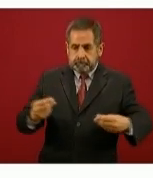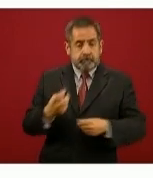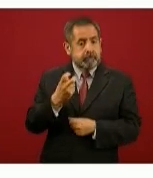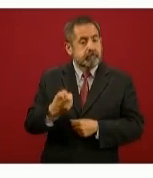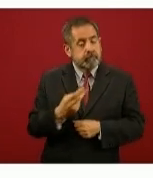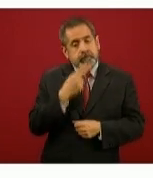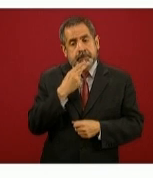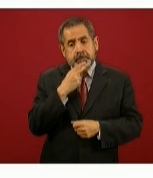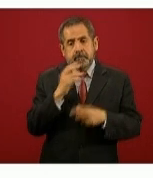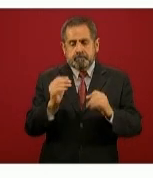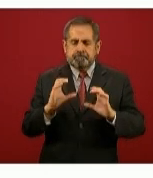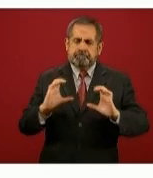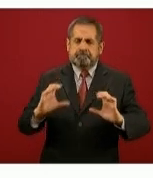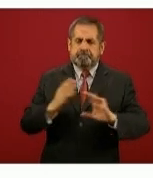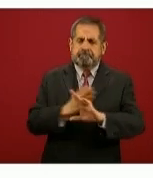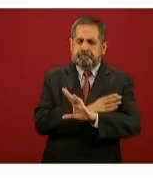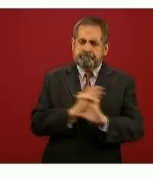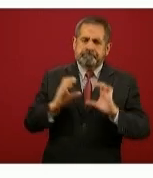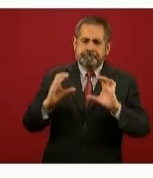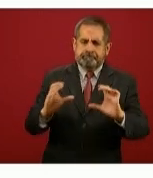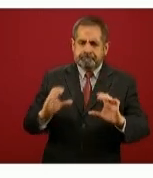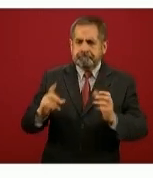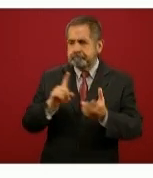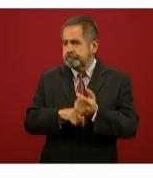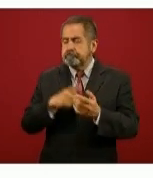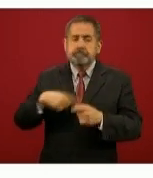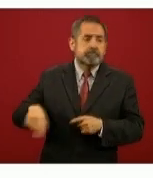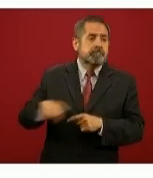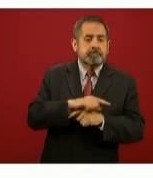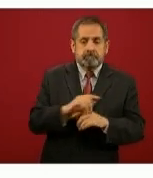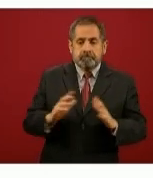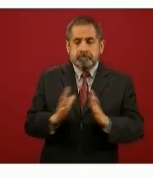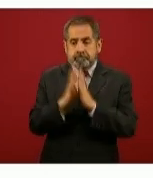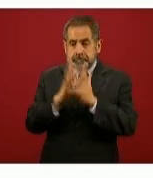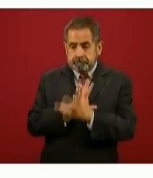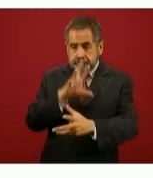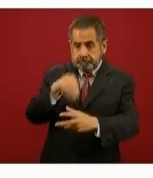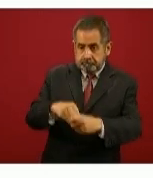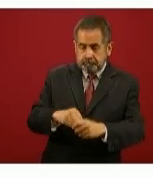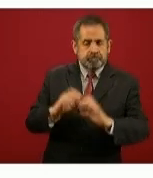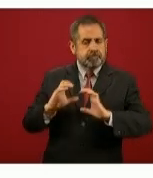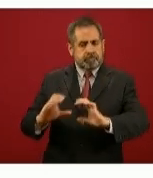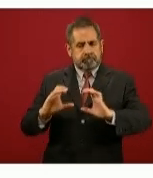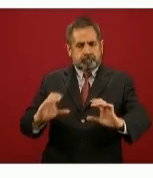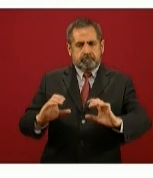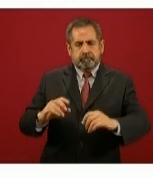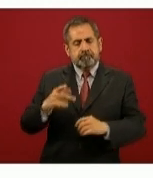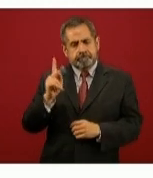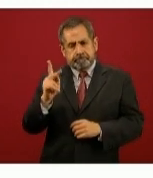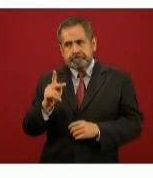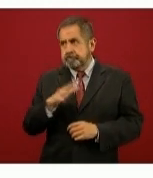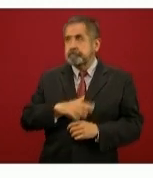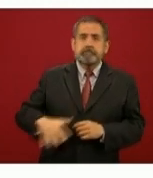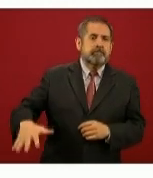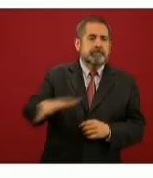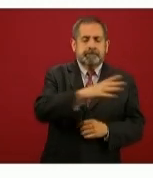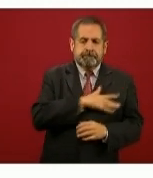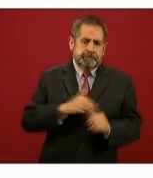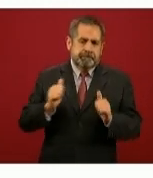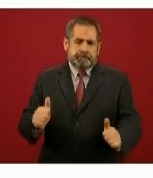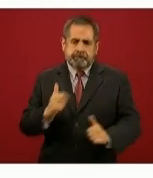mecanismo efectivo de prevención para quienes participarían en esas reuniones, pero también para toda la